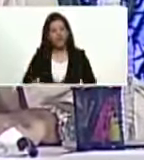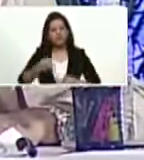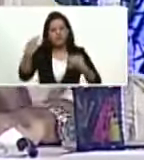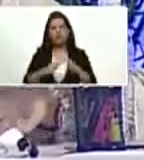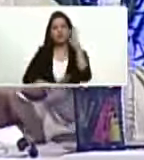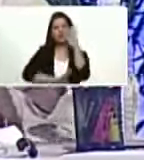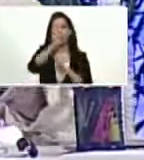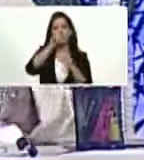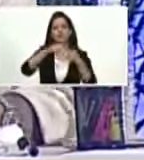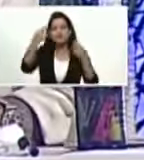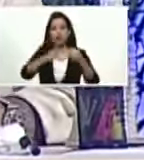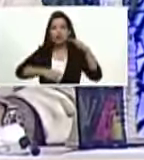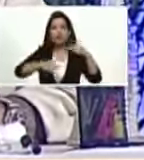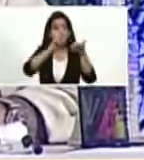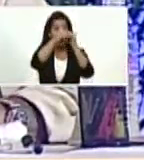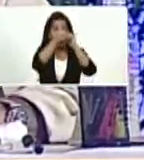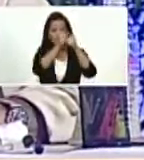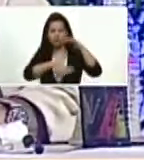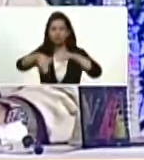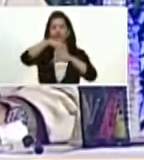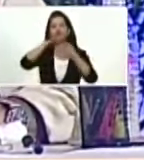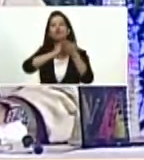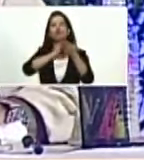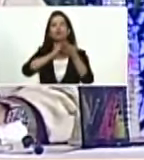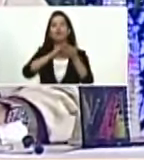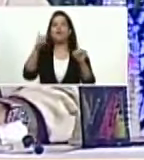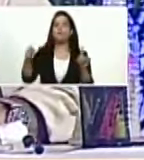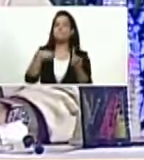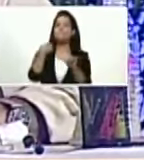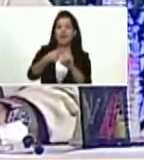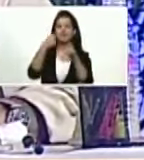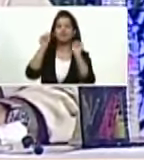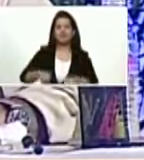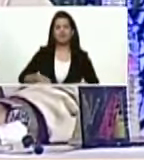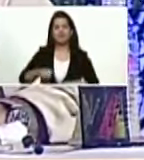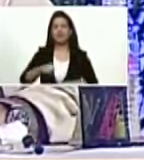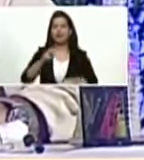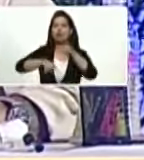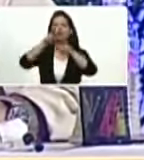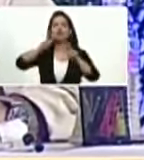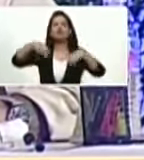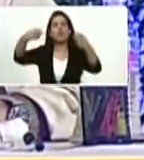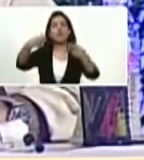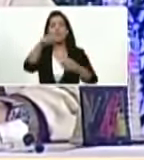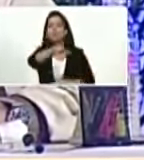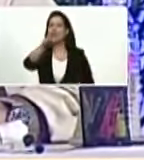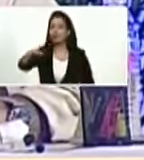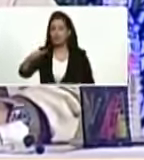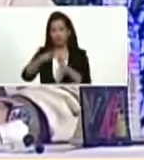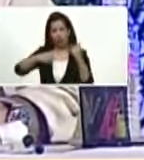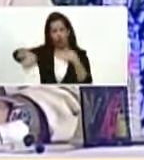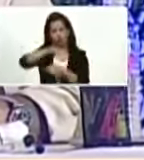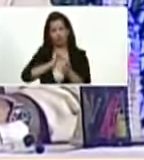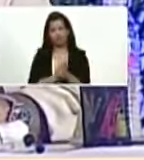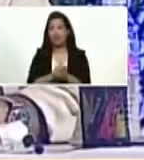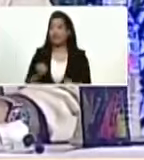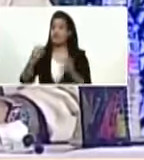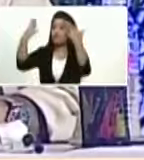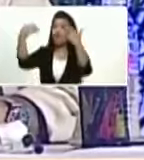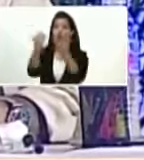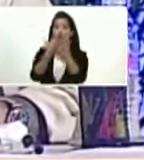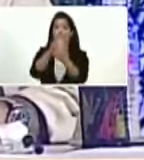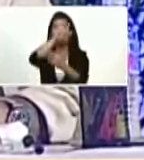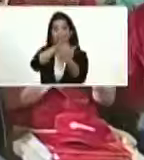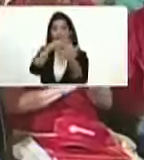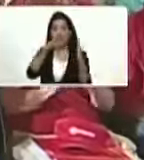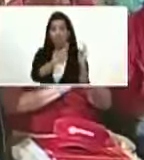año de superación de dificultades y año de construcción de lo nuevo. ¡Que viva la agenda económica bolivariana!